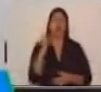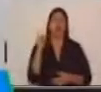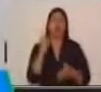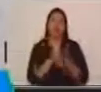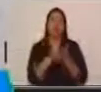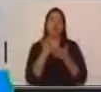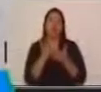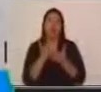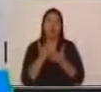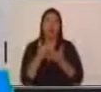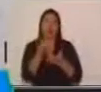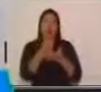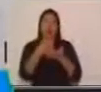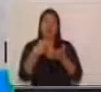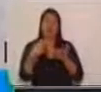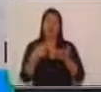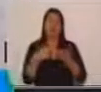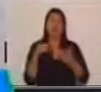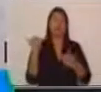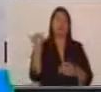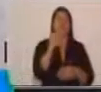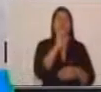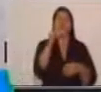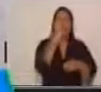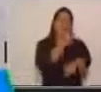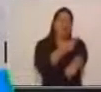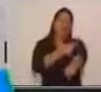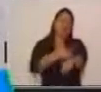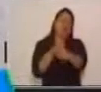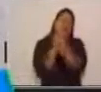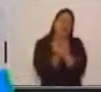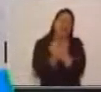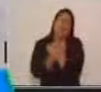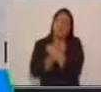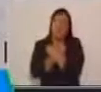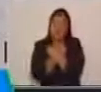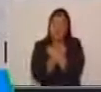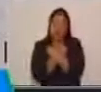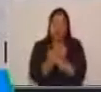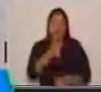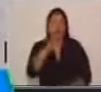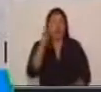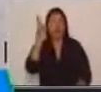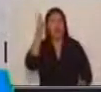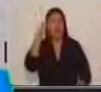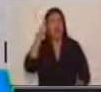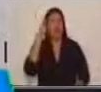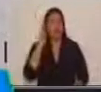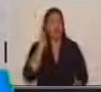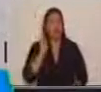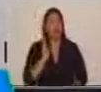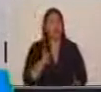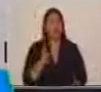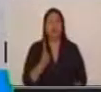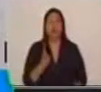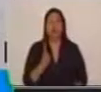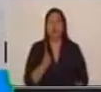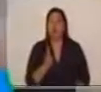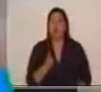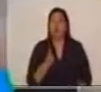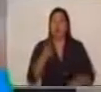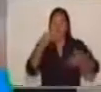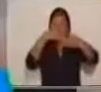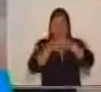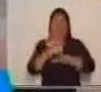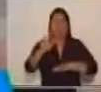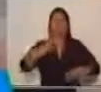misma historia de amor, de tristeza, de venganza, porque en las obras literarias recuerden que siempre está inmerso lo que son los